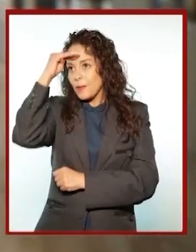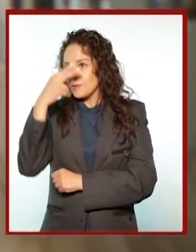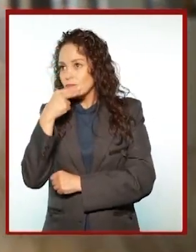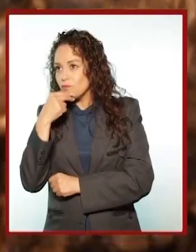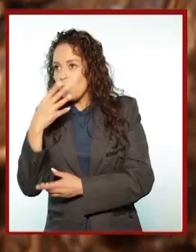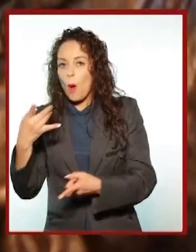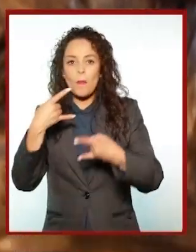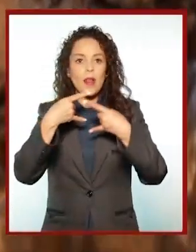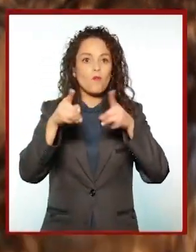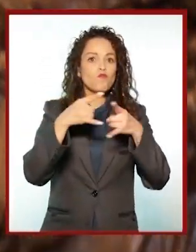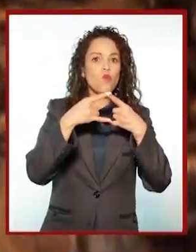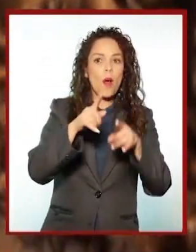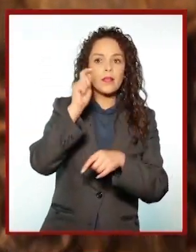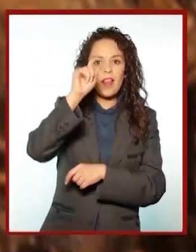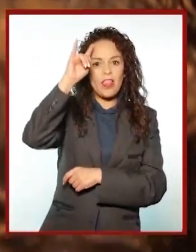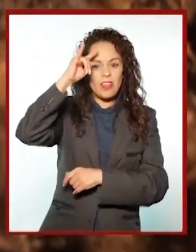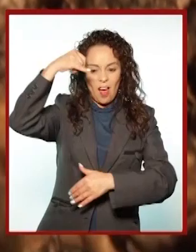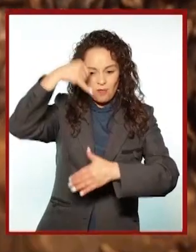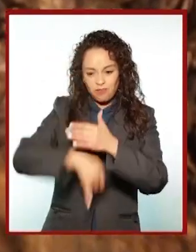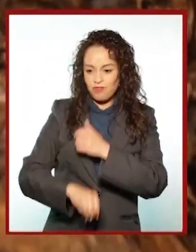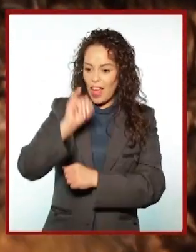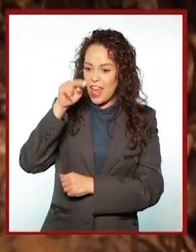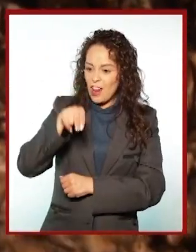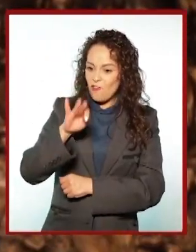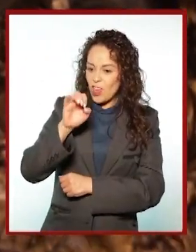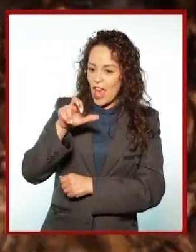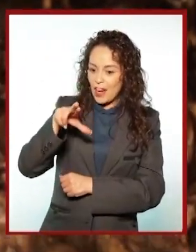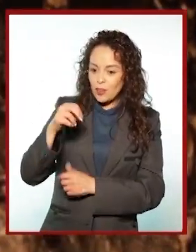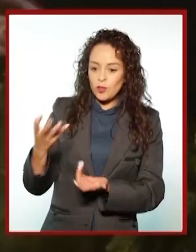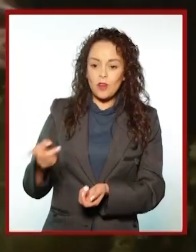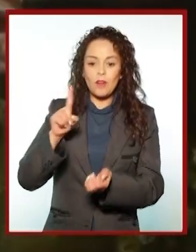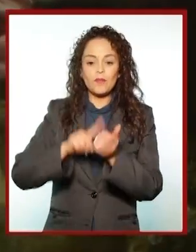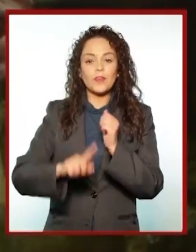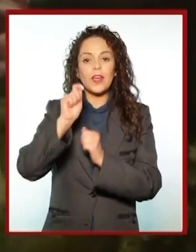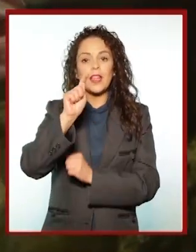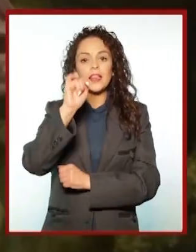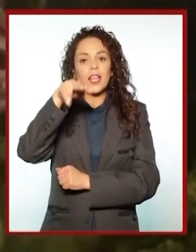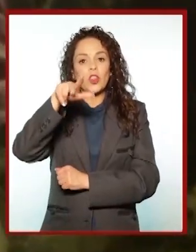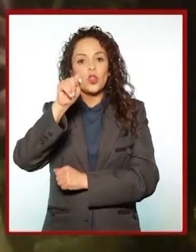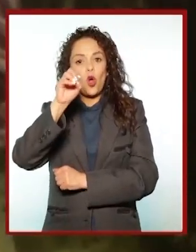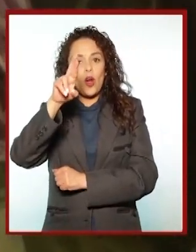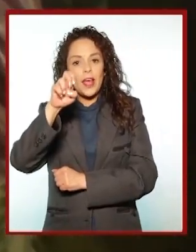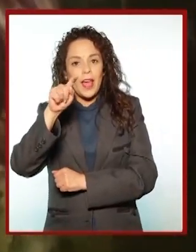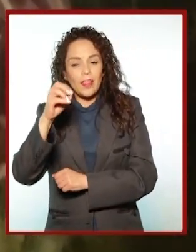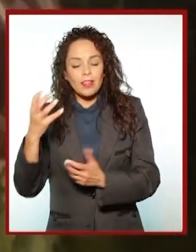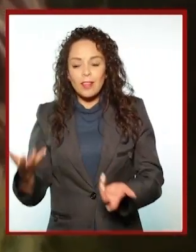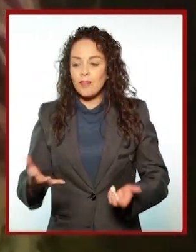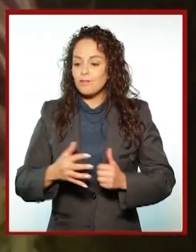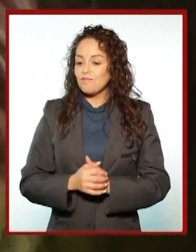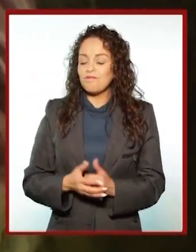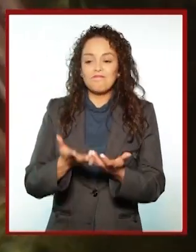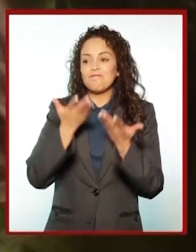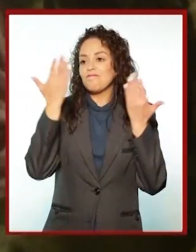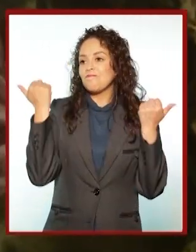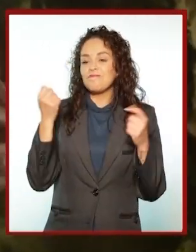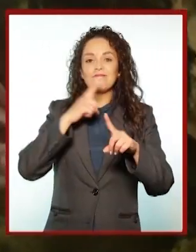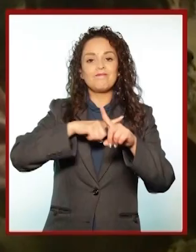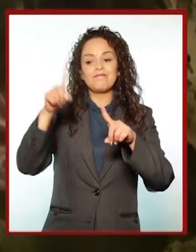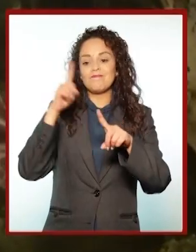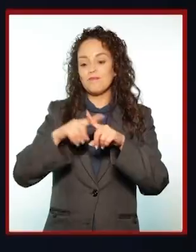pensador, con la puerta del infierno, y artistas que van del Greco a Tintoretto, pasando por